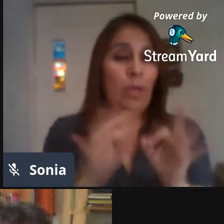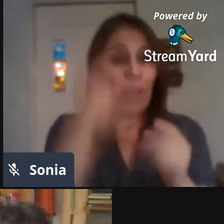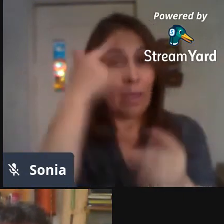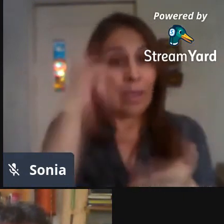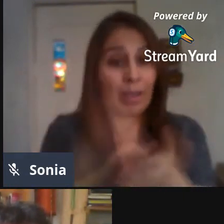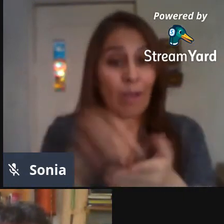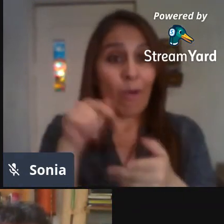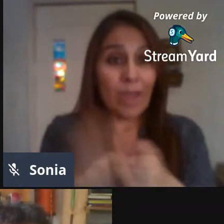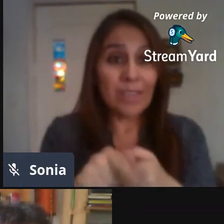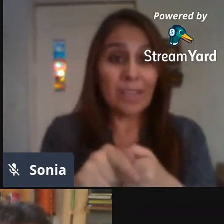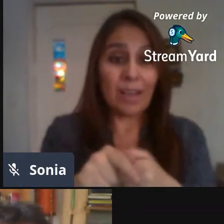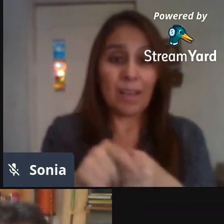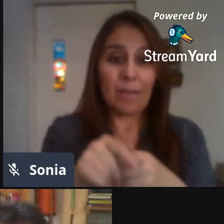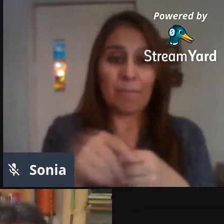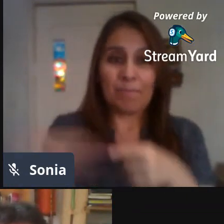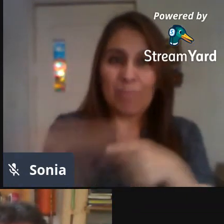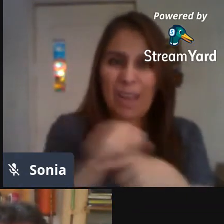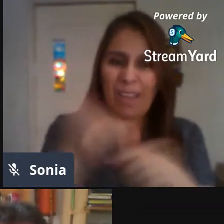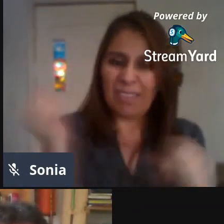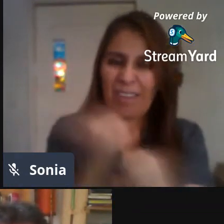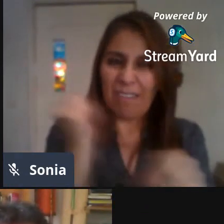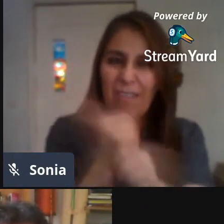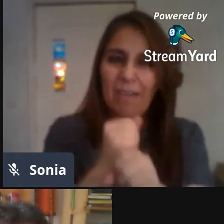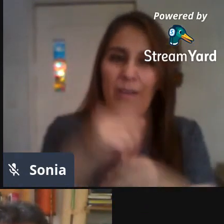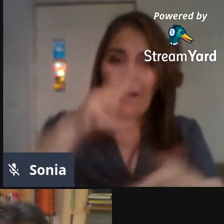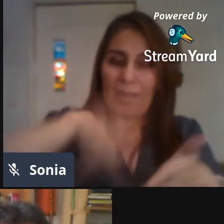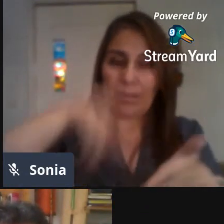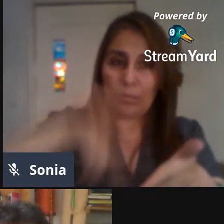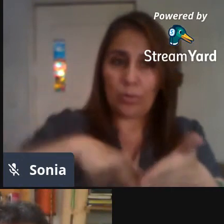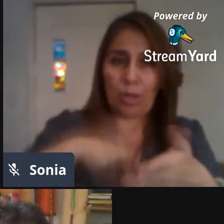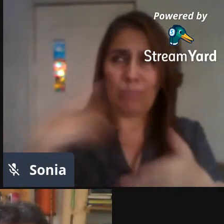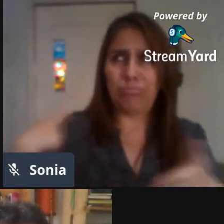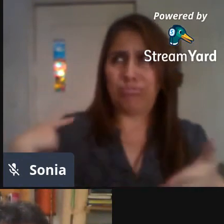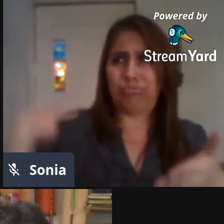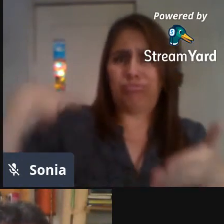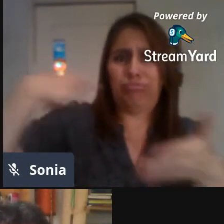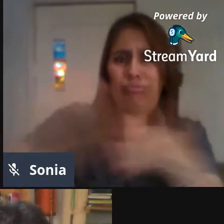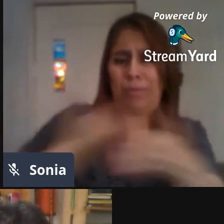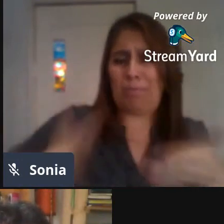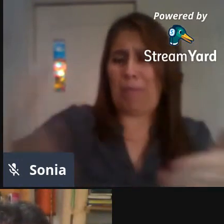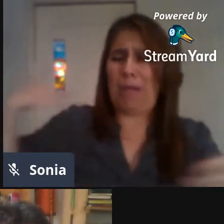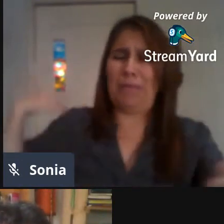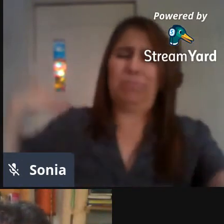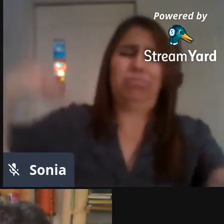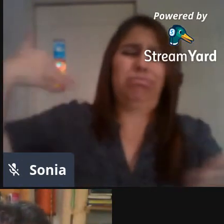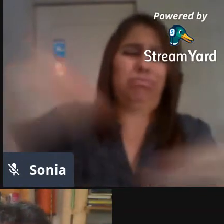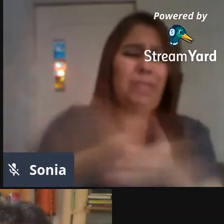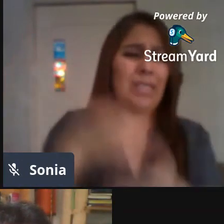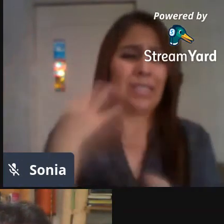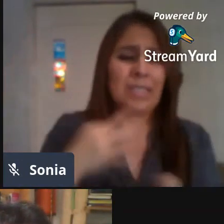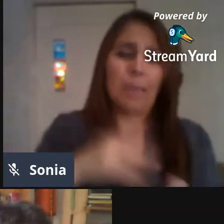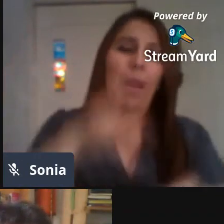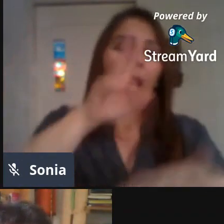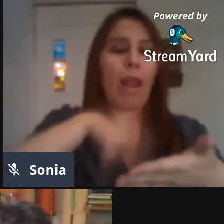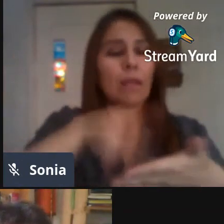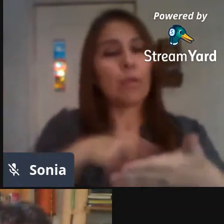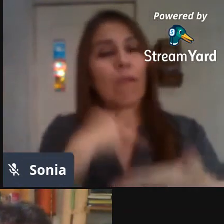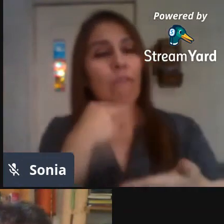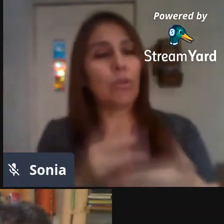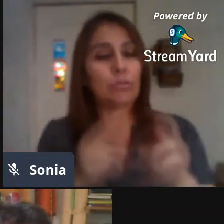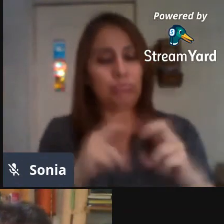la práctica que tiene más de un siglo y que fue creado por las mujeres